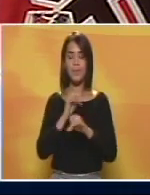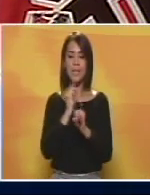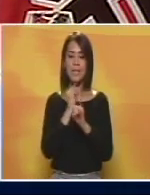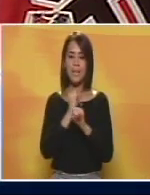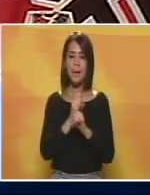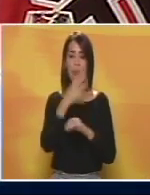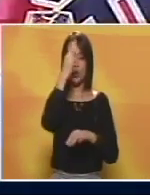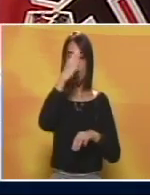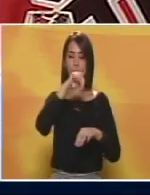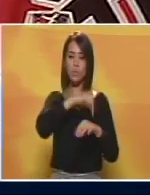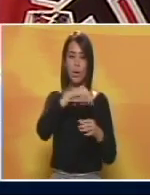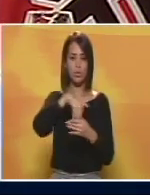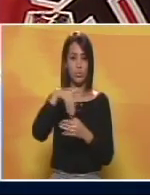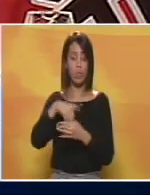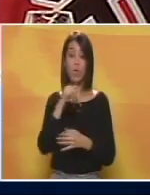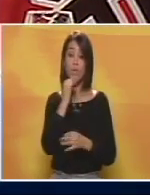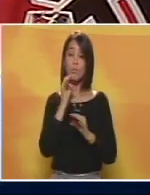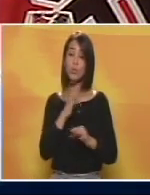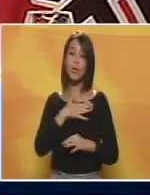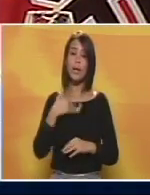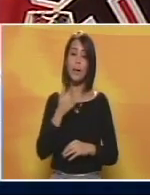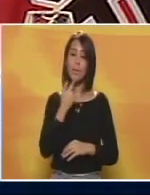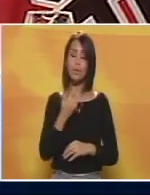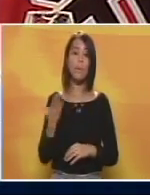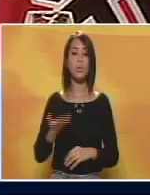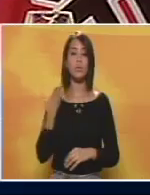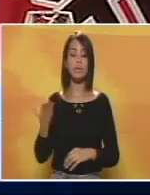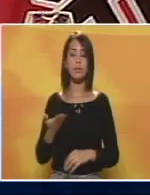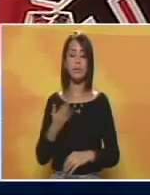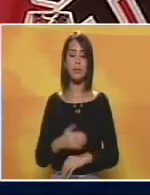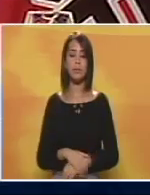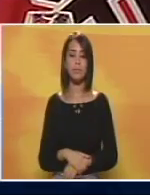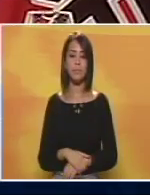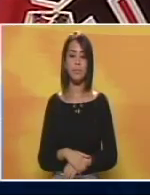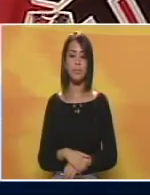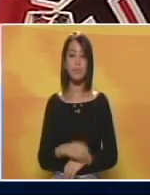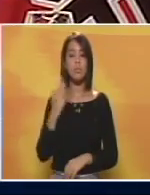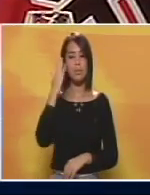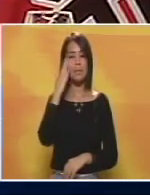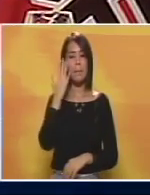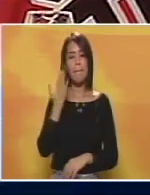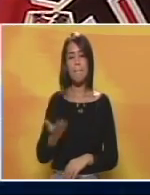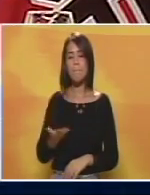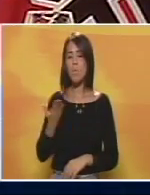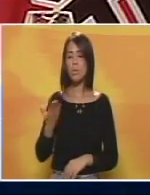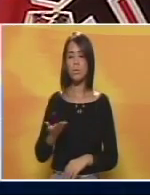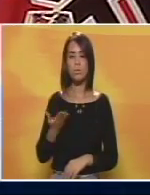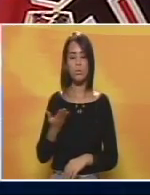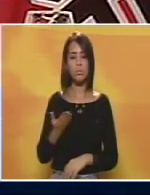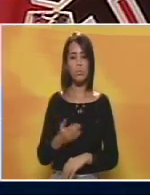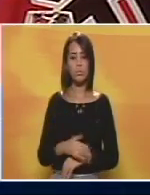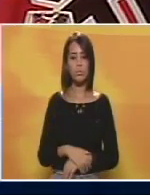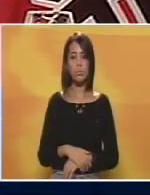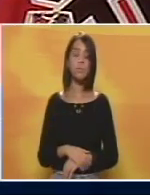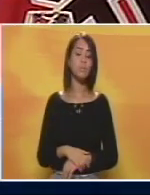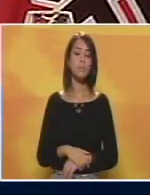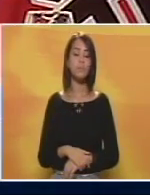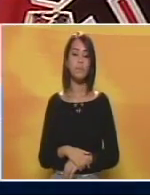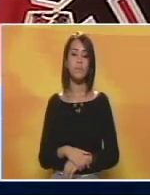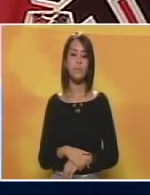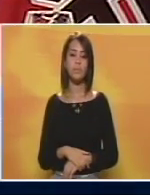Electoral. Es una información que queremos darle gran relevancia porque sabemos que es importante que de manera